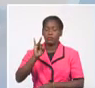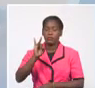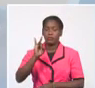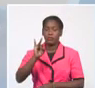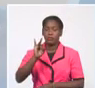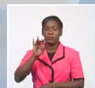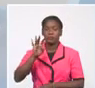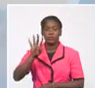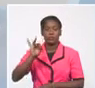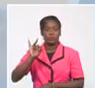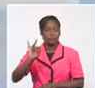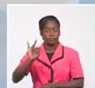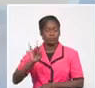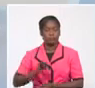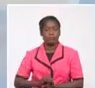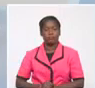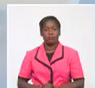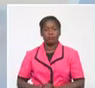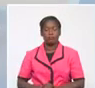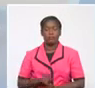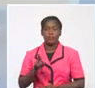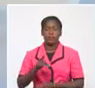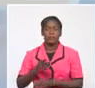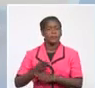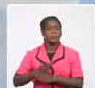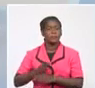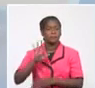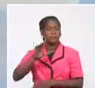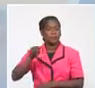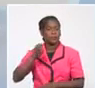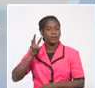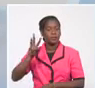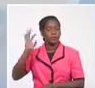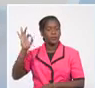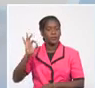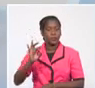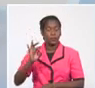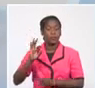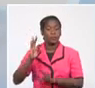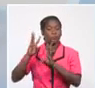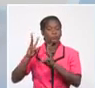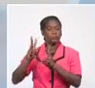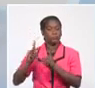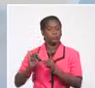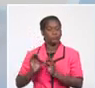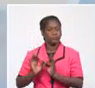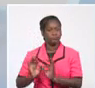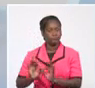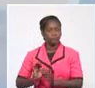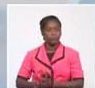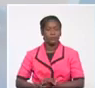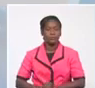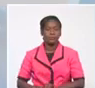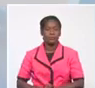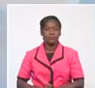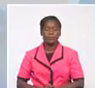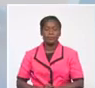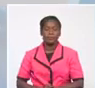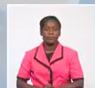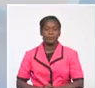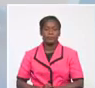4.747, el 5,3% de todos los casos que se han diagnosticado en nuestro